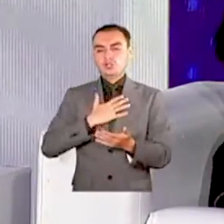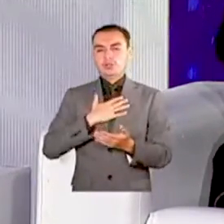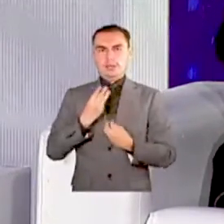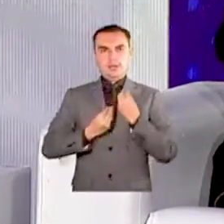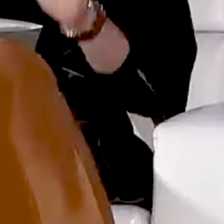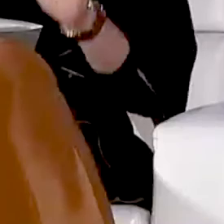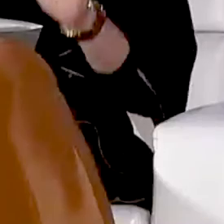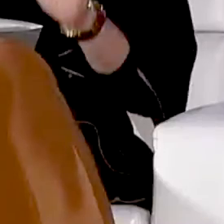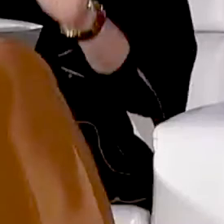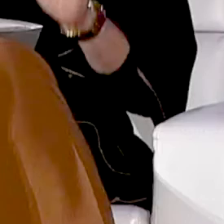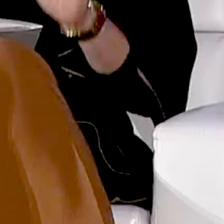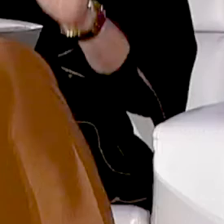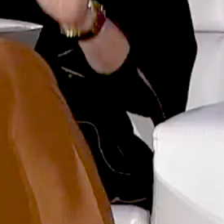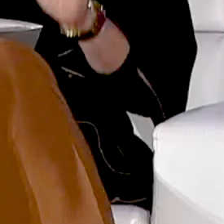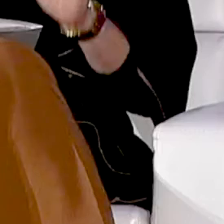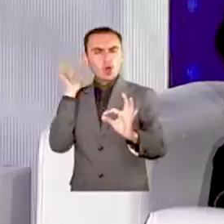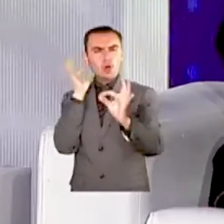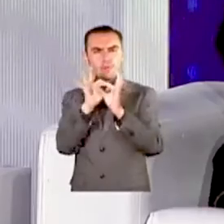trabajar